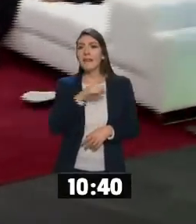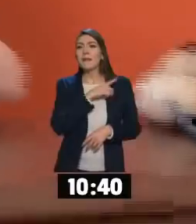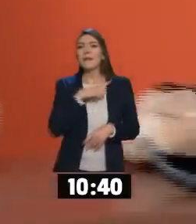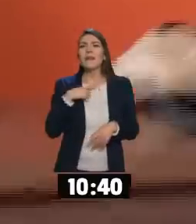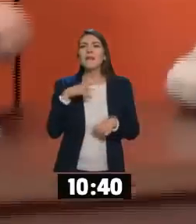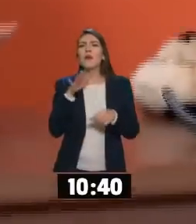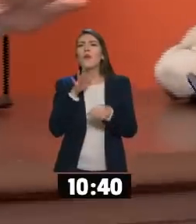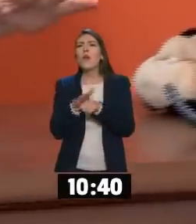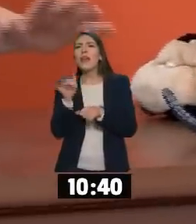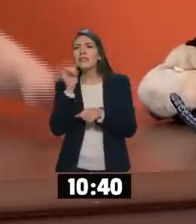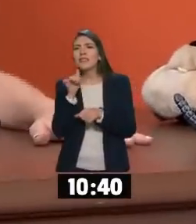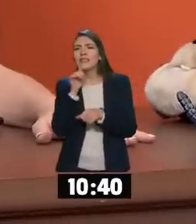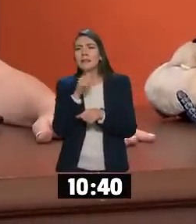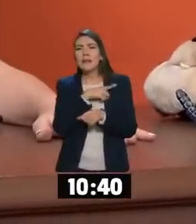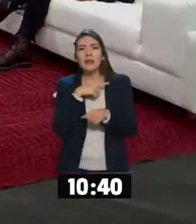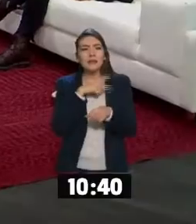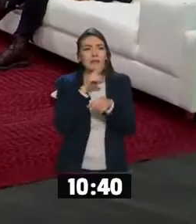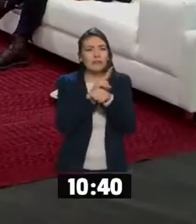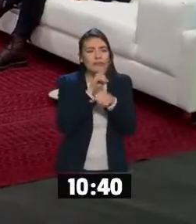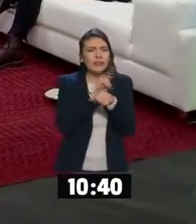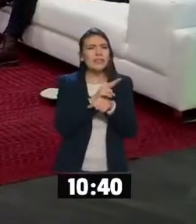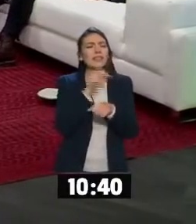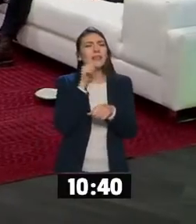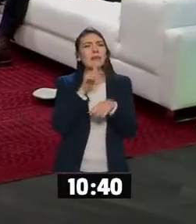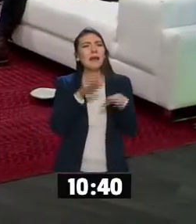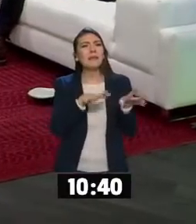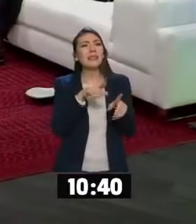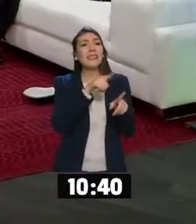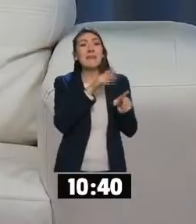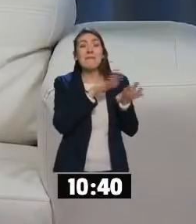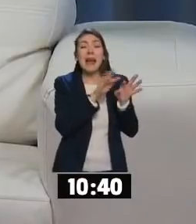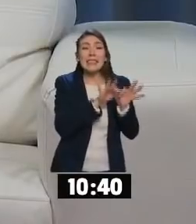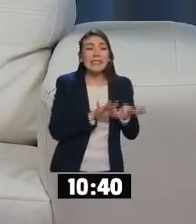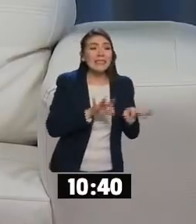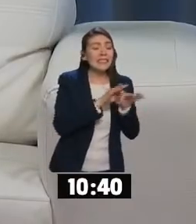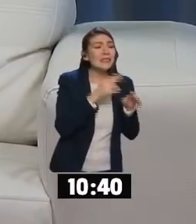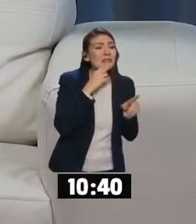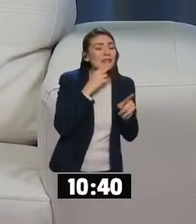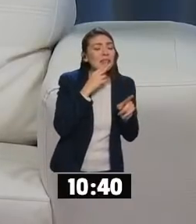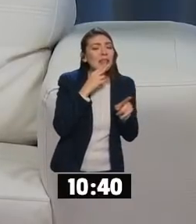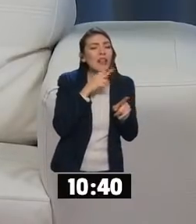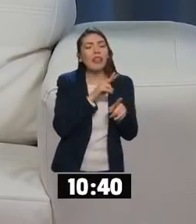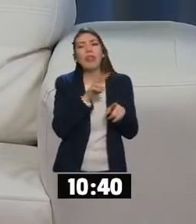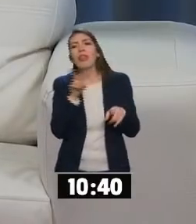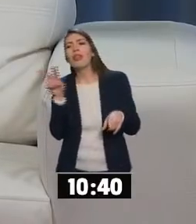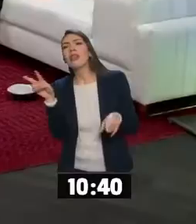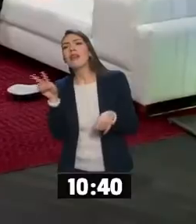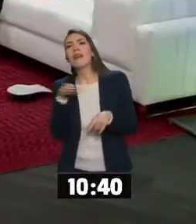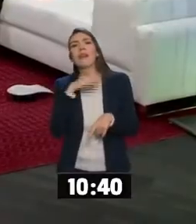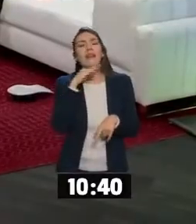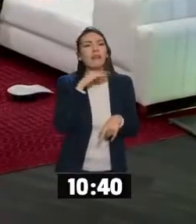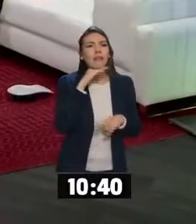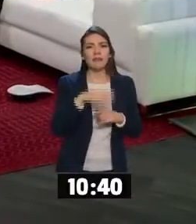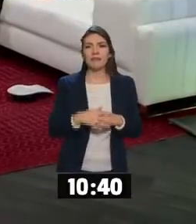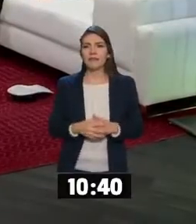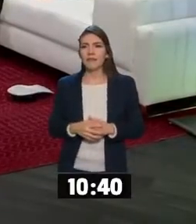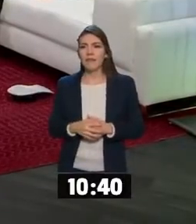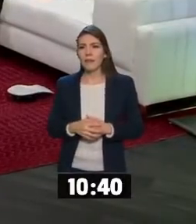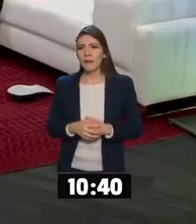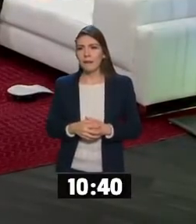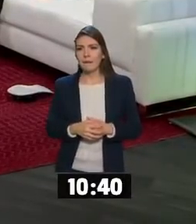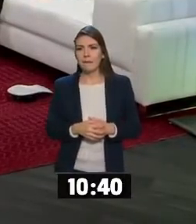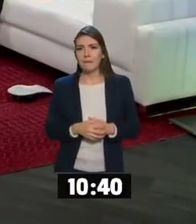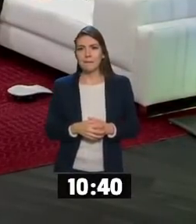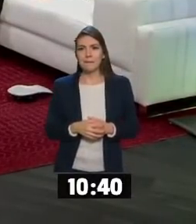voltea en el momento crucial. Perdón. No te preocupes. Es durante toda la obra que hay que estar pendientísimos. Creo que no va a haber momento en